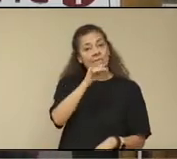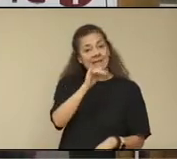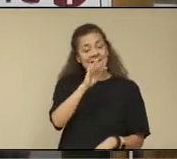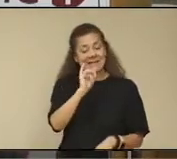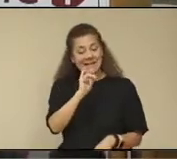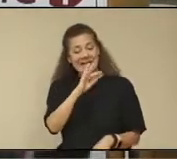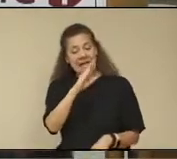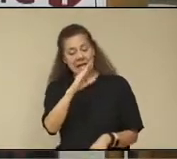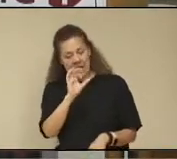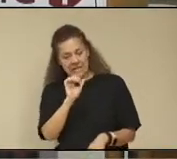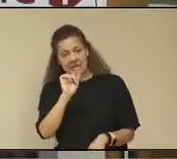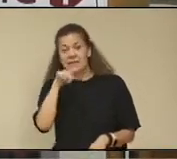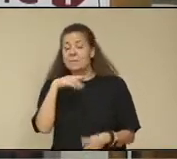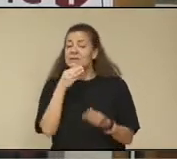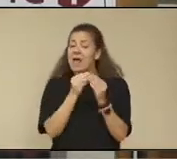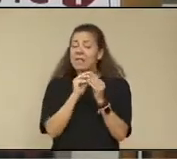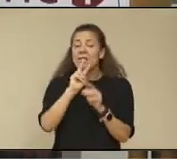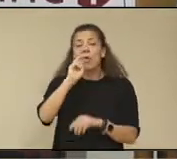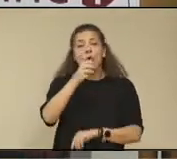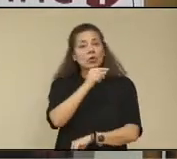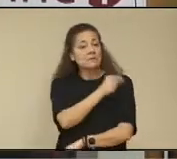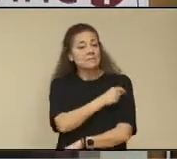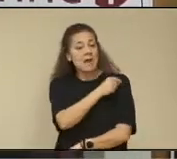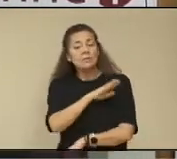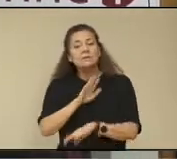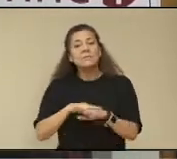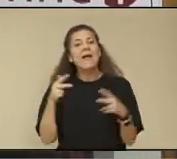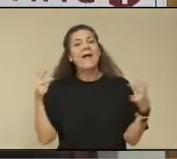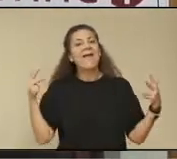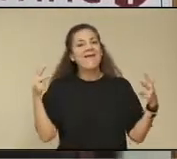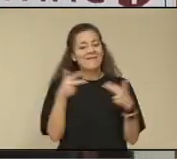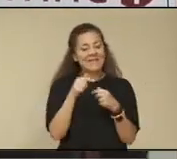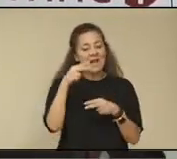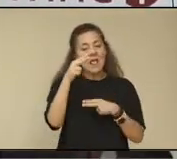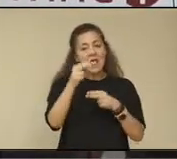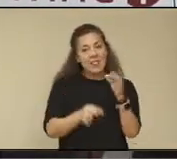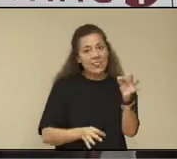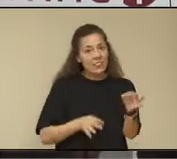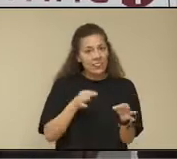tipo de vacunas que tienen que ver con evitar el ciclo